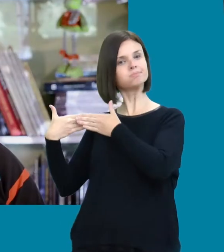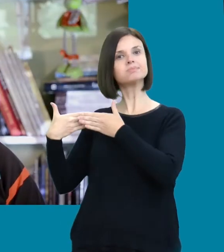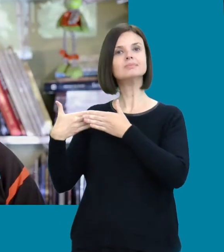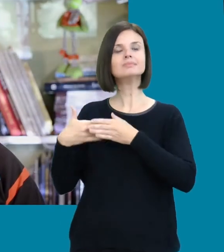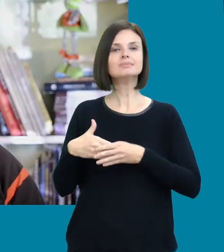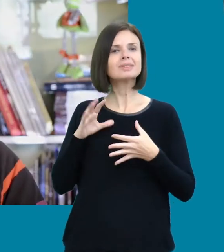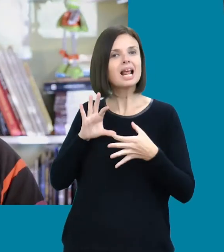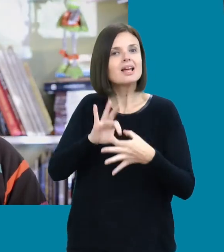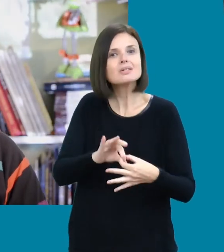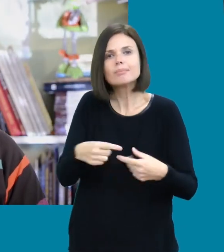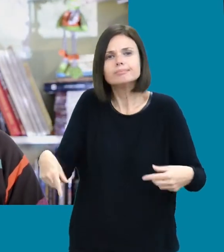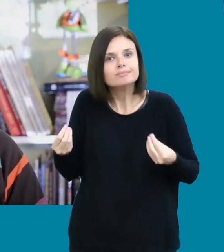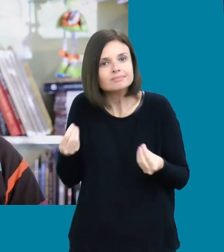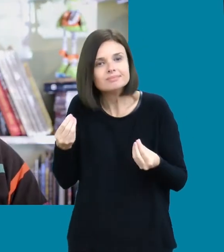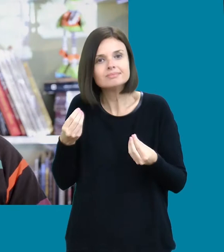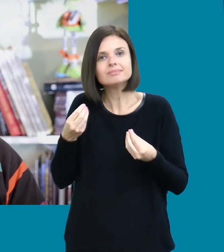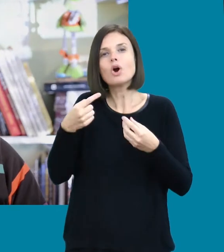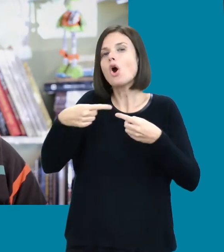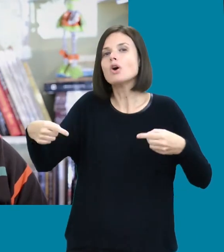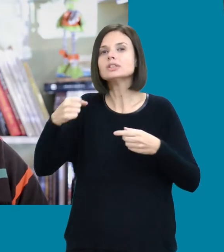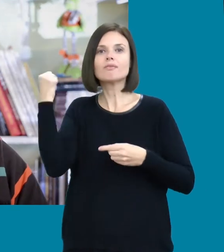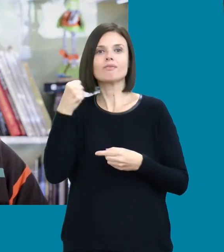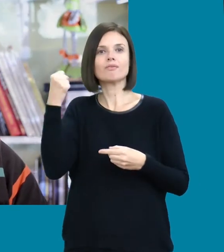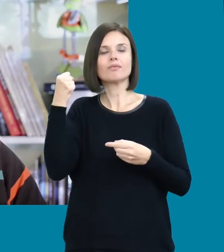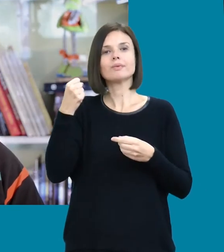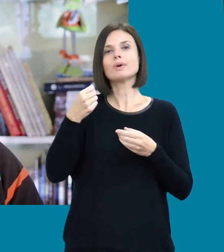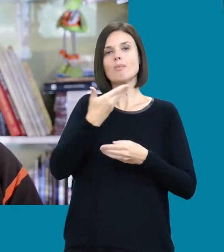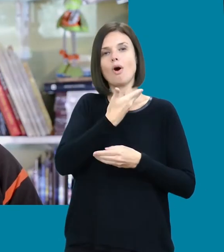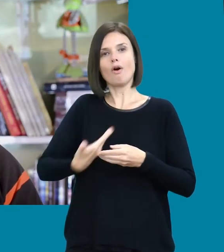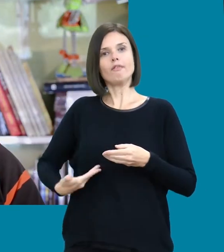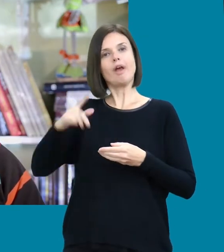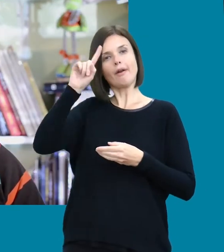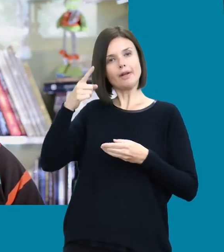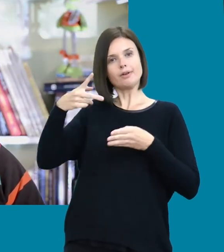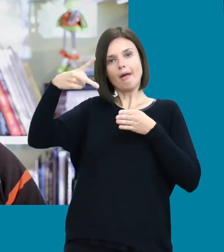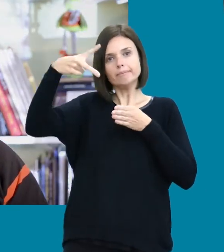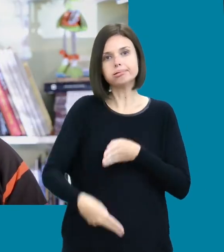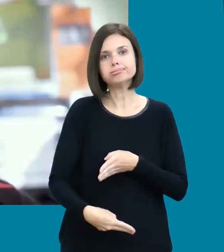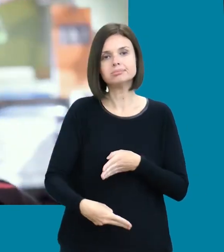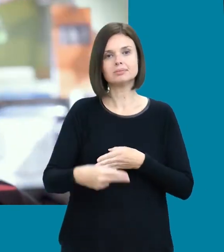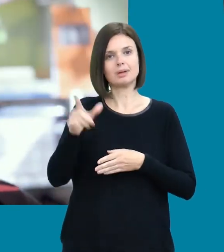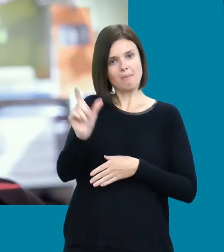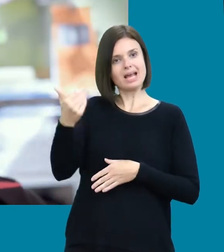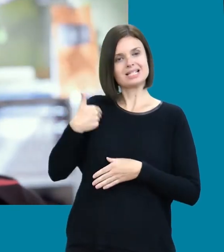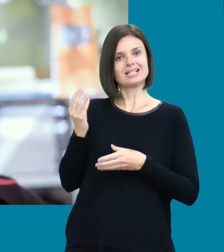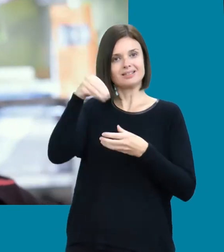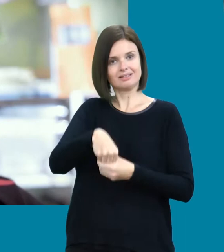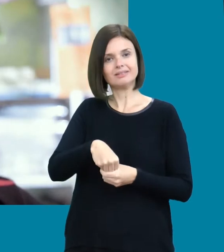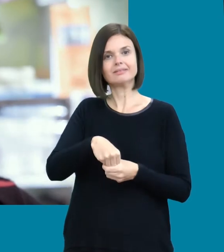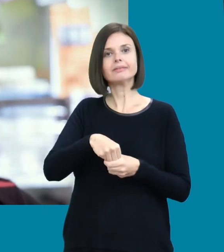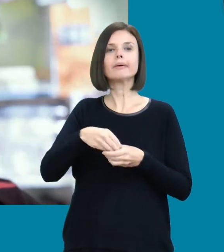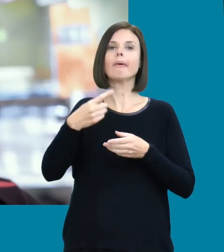a, digamos, como factor fundamental, a la interrupción del orden constitucional en la Argentina. Cada interrupción del